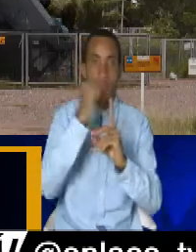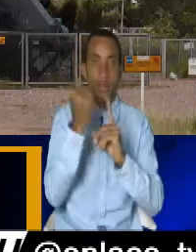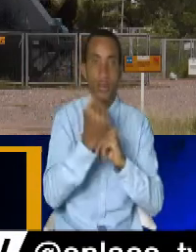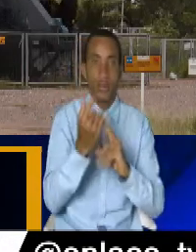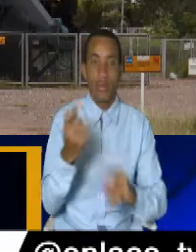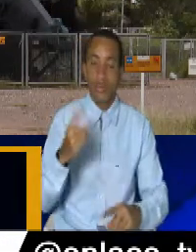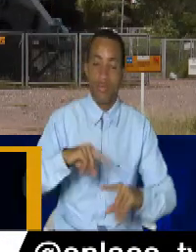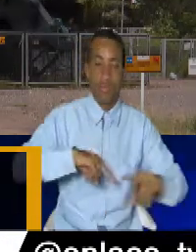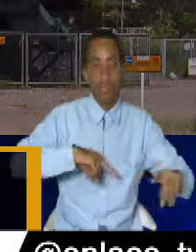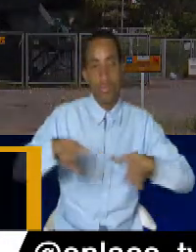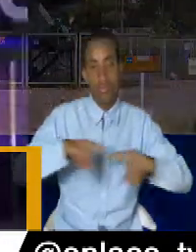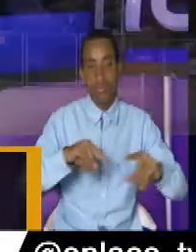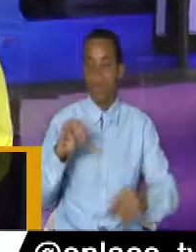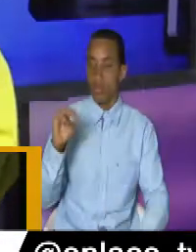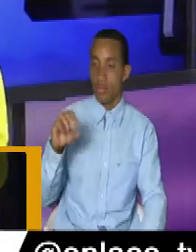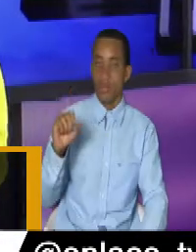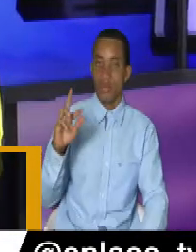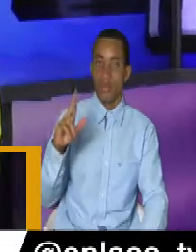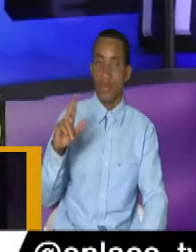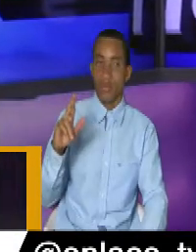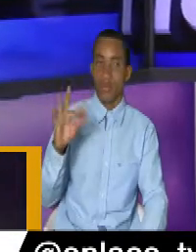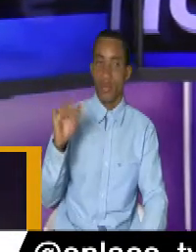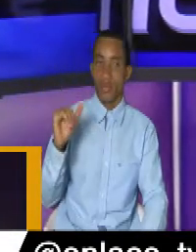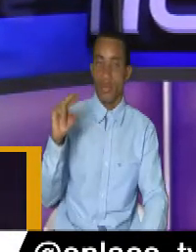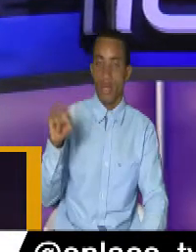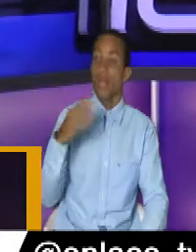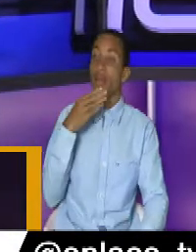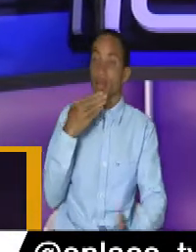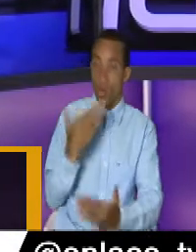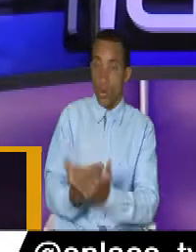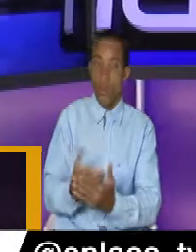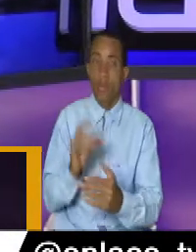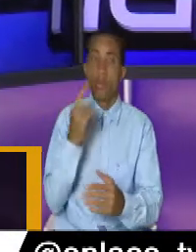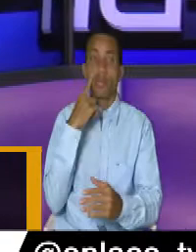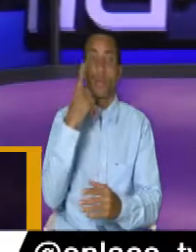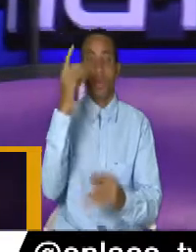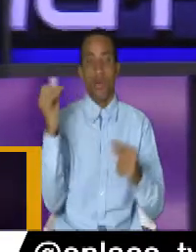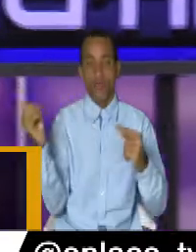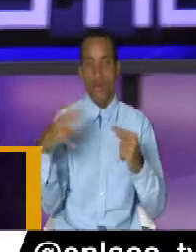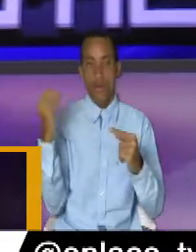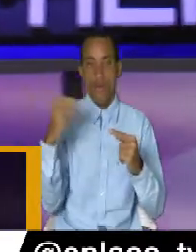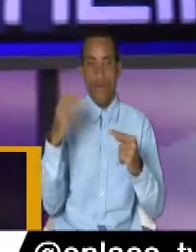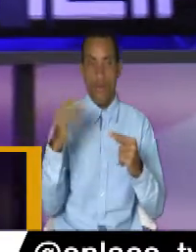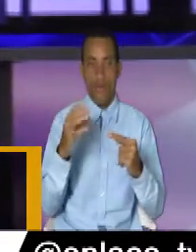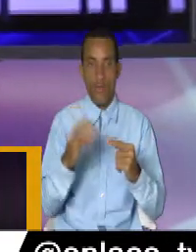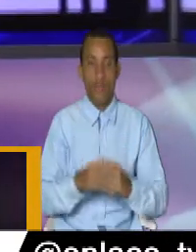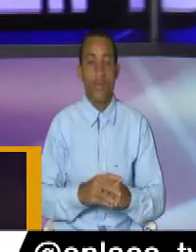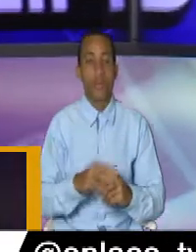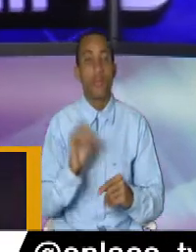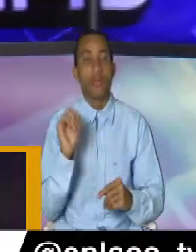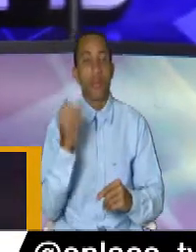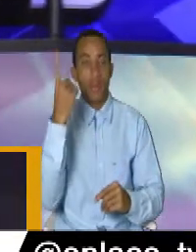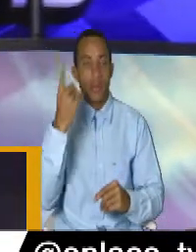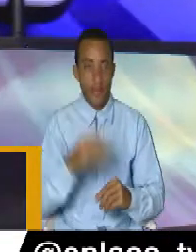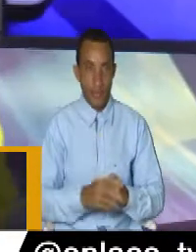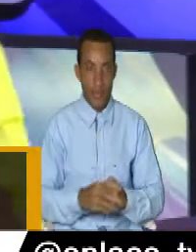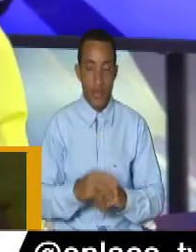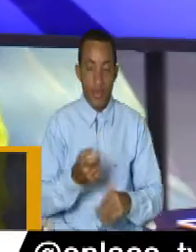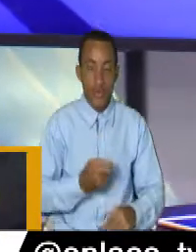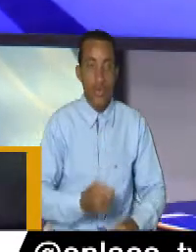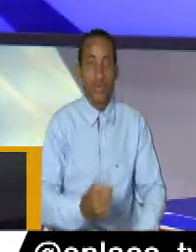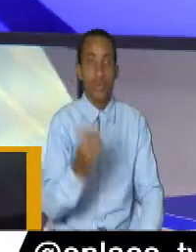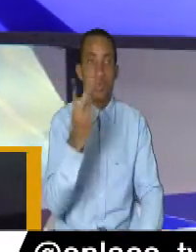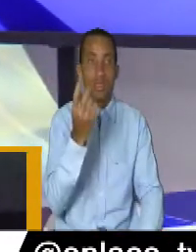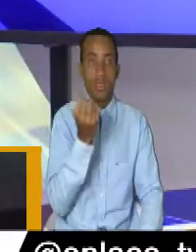USO, gracias por haber estado con nosotros para dialogar sobre este primer foro de yacimientos no convencionales, como lo decía, a realizarse este viernes 14 de